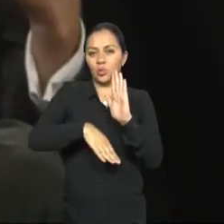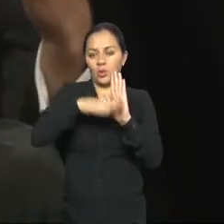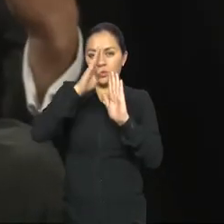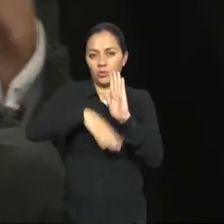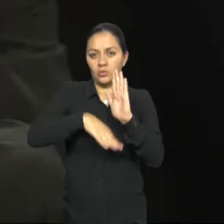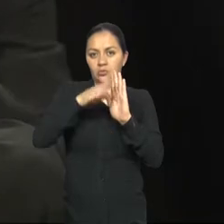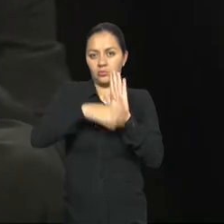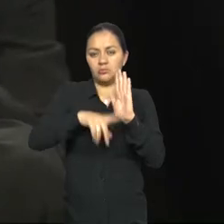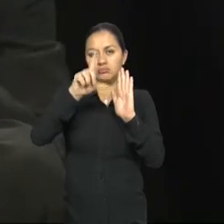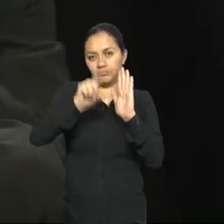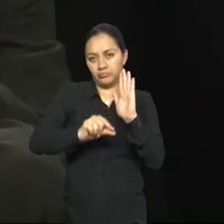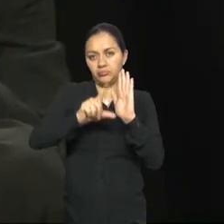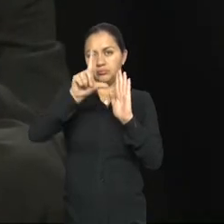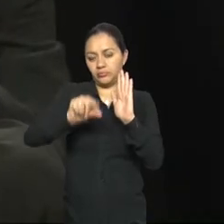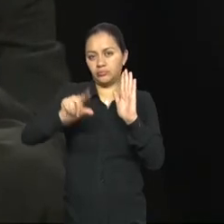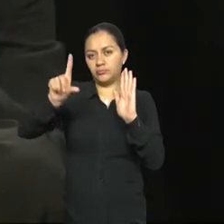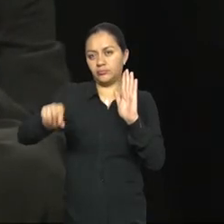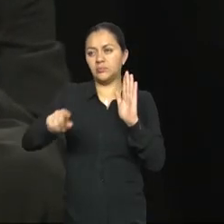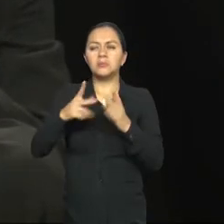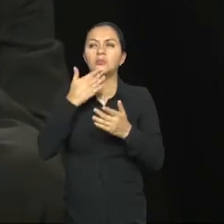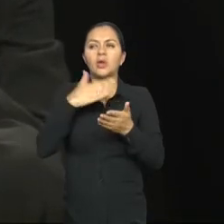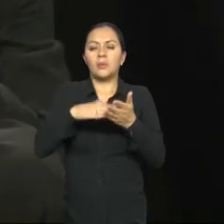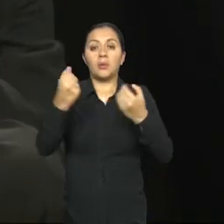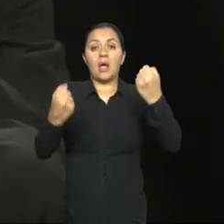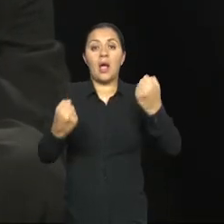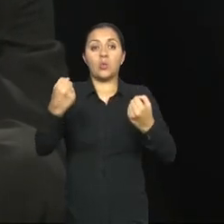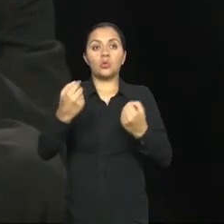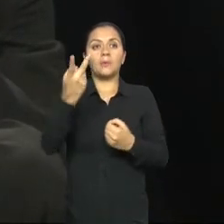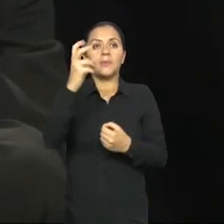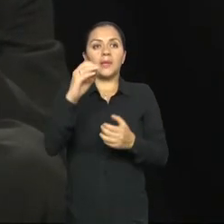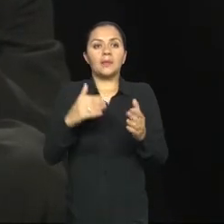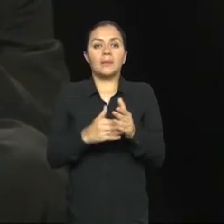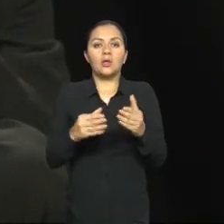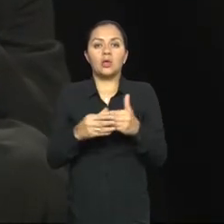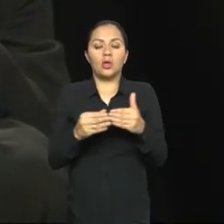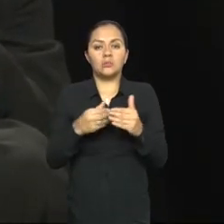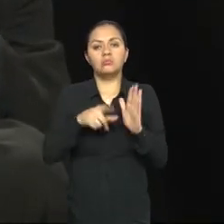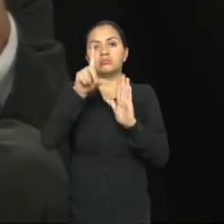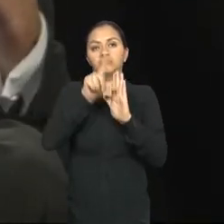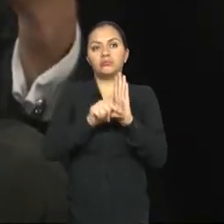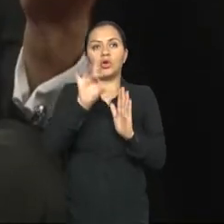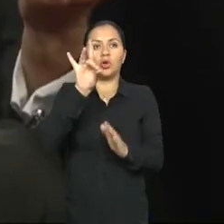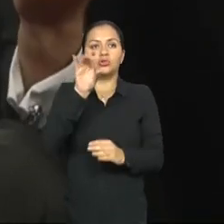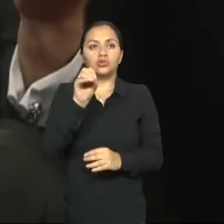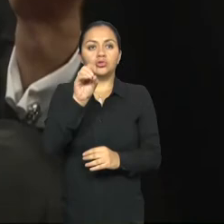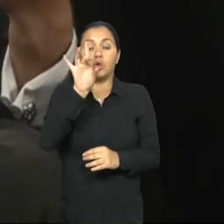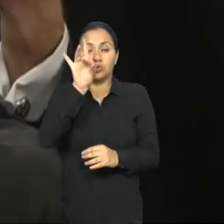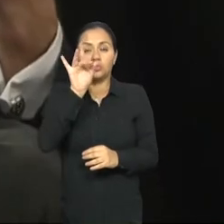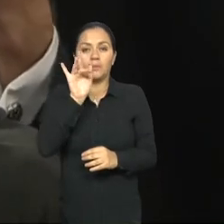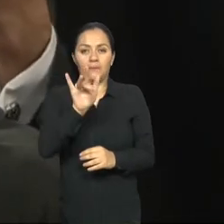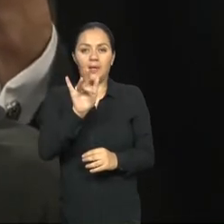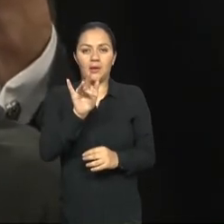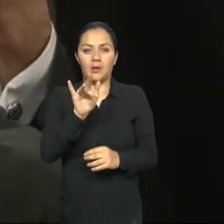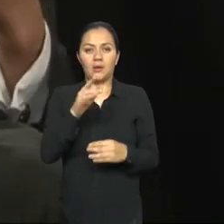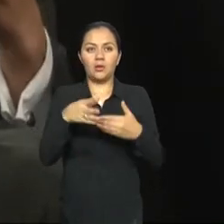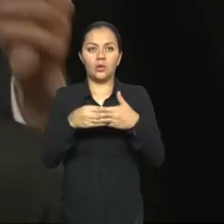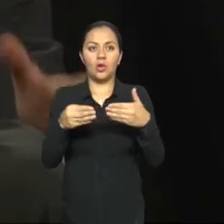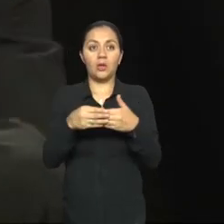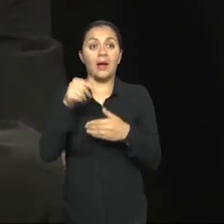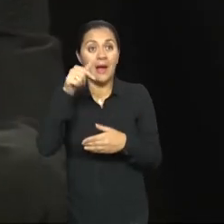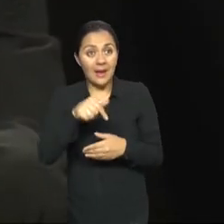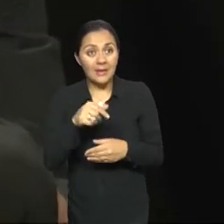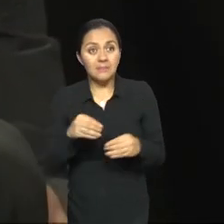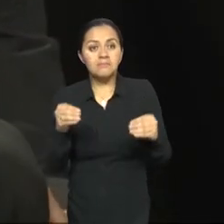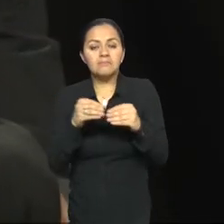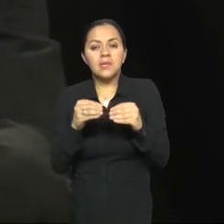tendrías, digamos, un vehículo de igualmente de $20,000 y tú podías reducirte $8,000 del valor. Y después de esto se